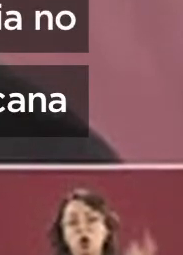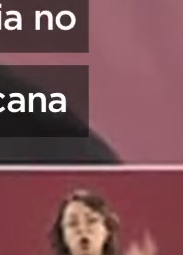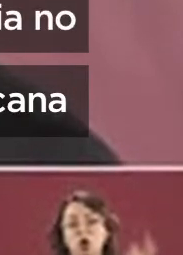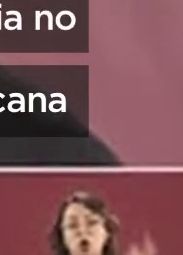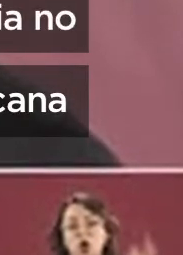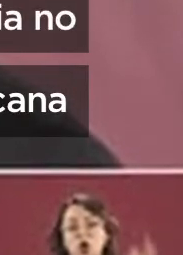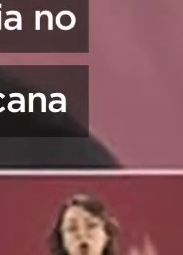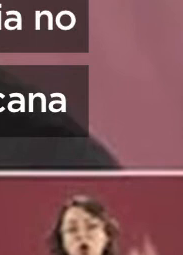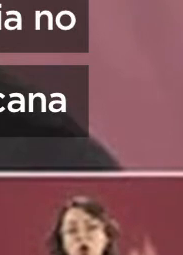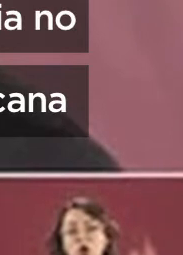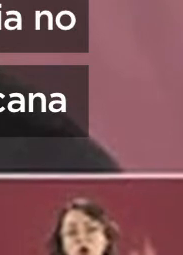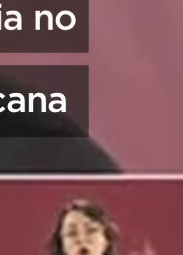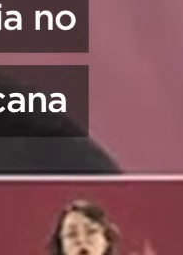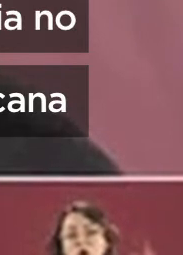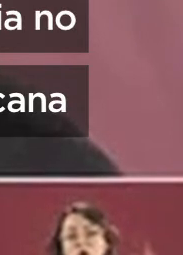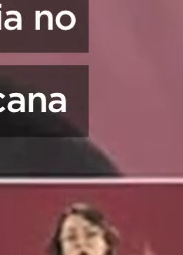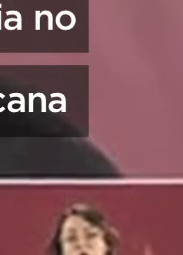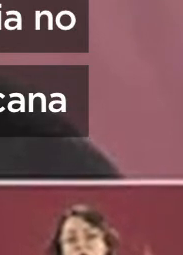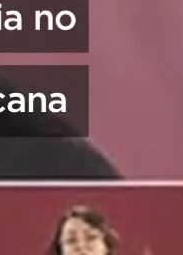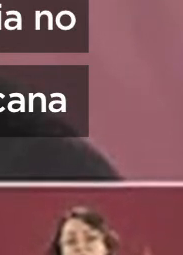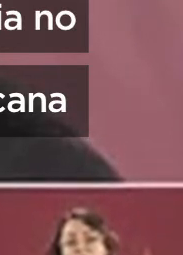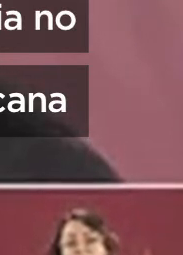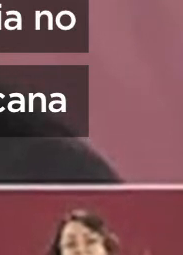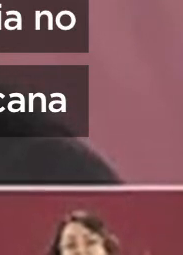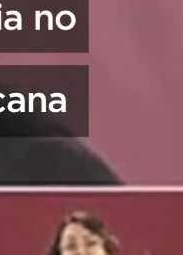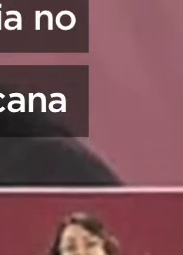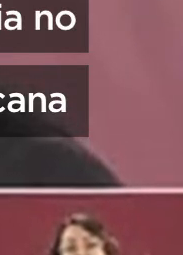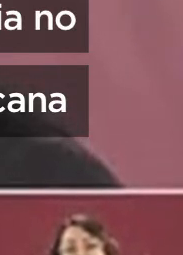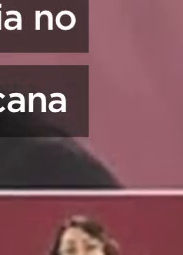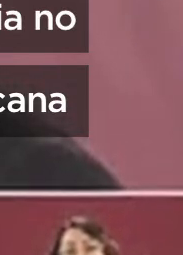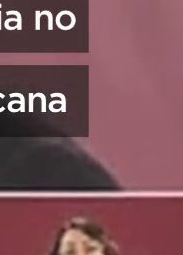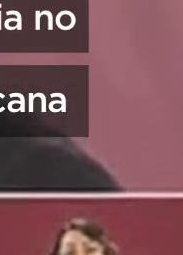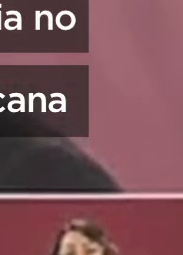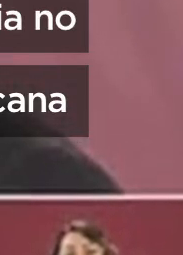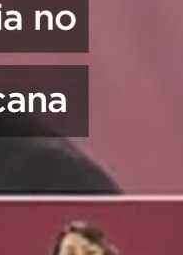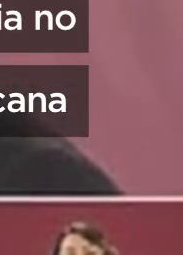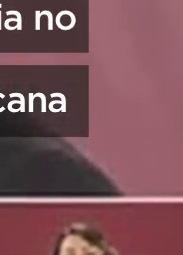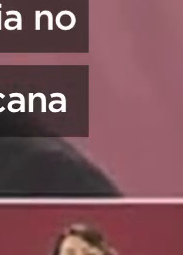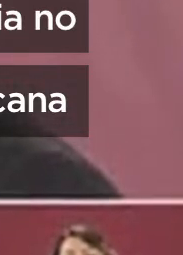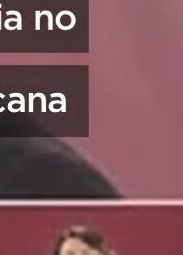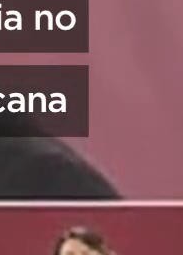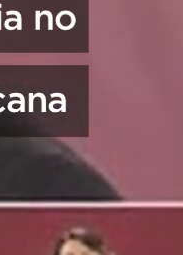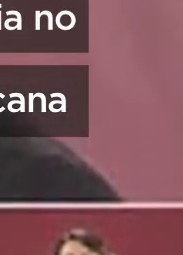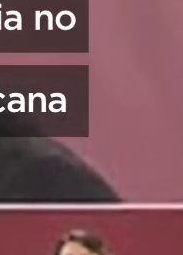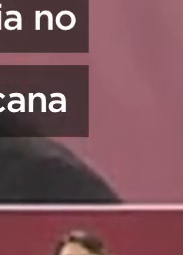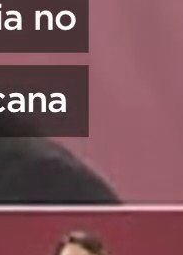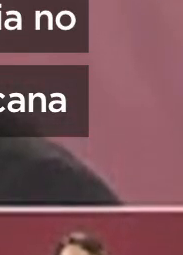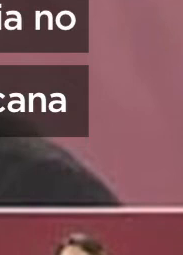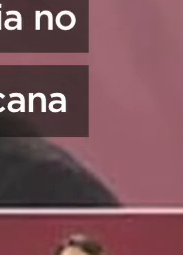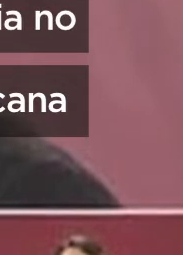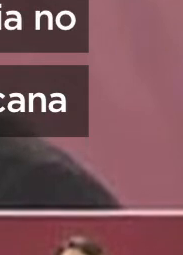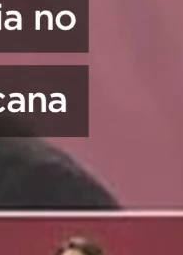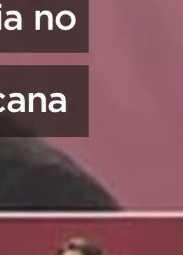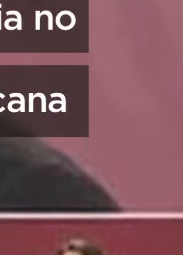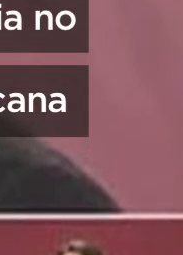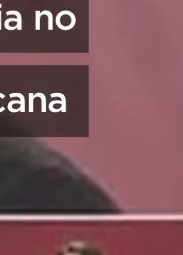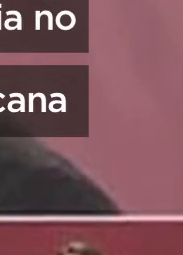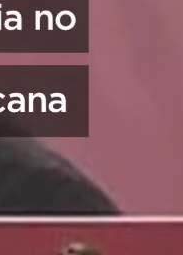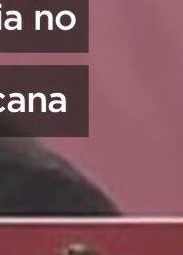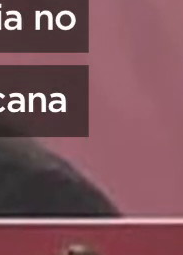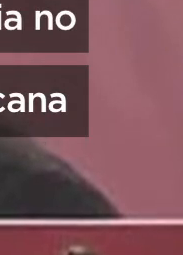Ebrard aseguró que no se retirará al personal diplomático de México en Bolivia, ya que existen al menos 10.000 connacionales